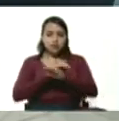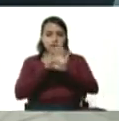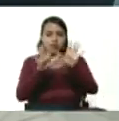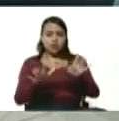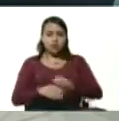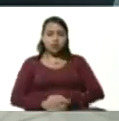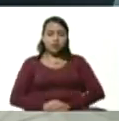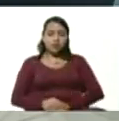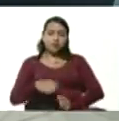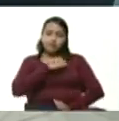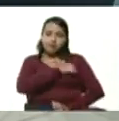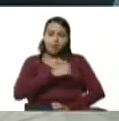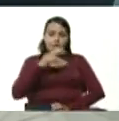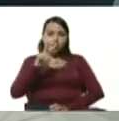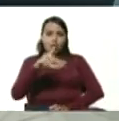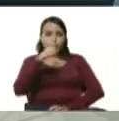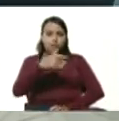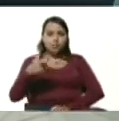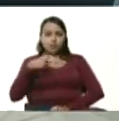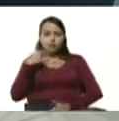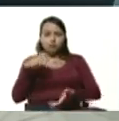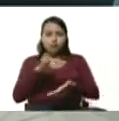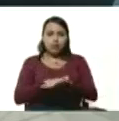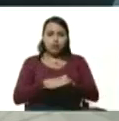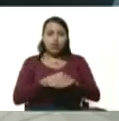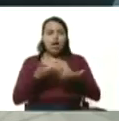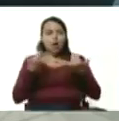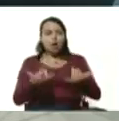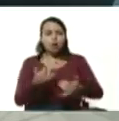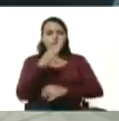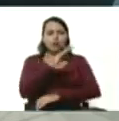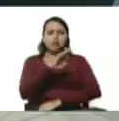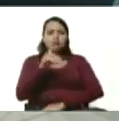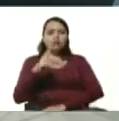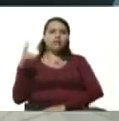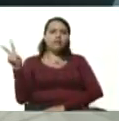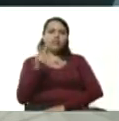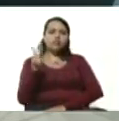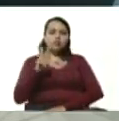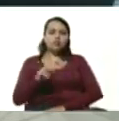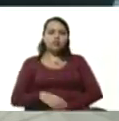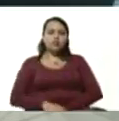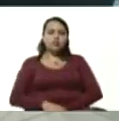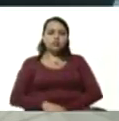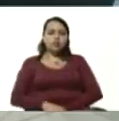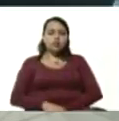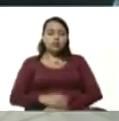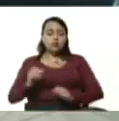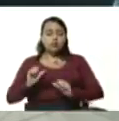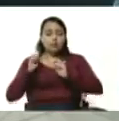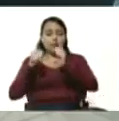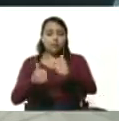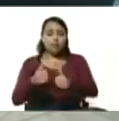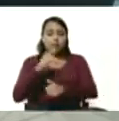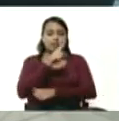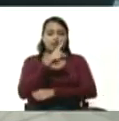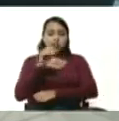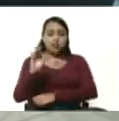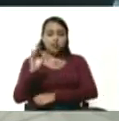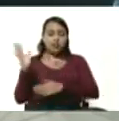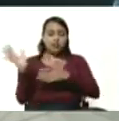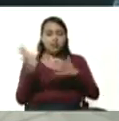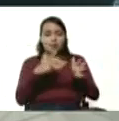dos personas han fallecido llegando a la cifra de 41 y en total Venezuela desde que reportó los primeros casos el pasado 13 de marzo tiene